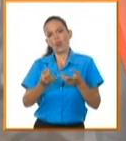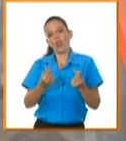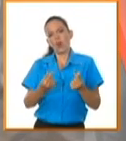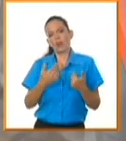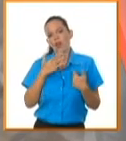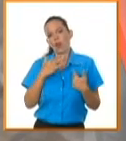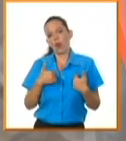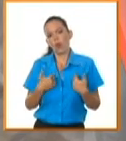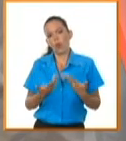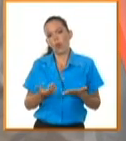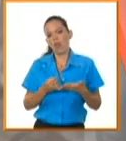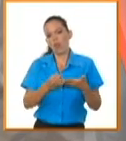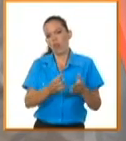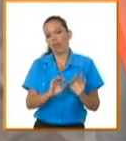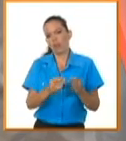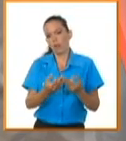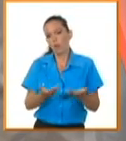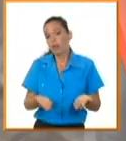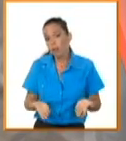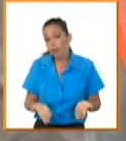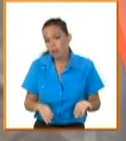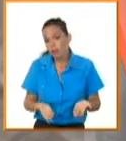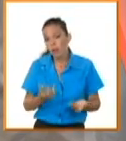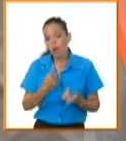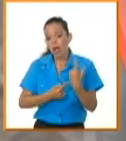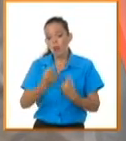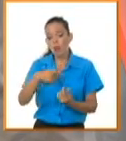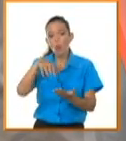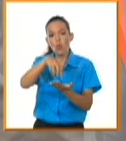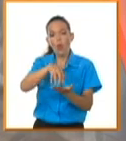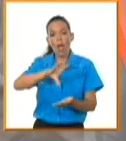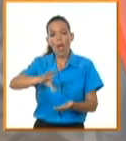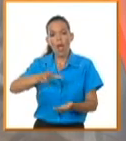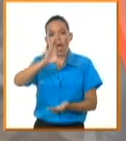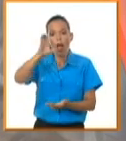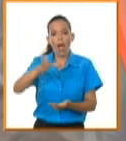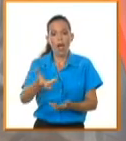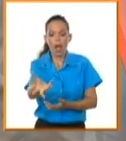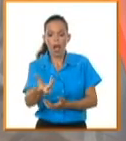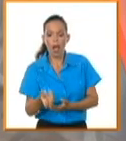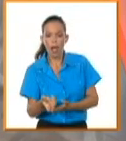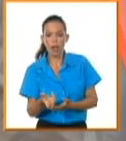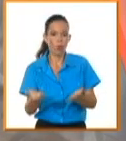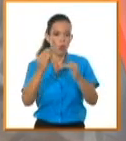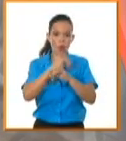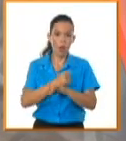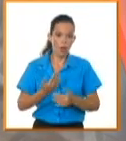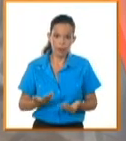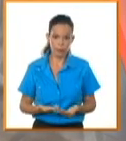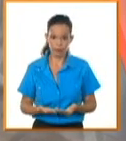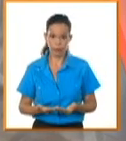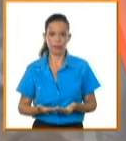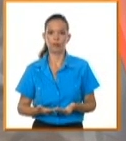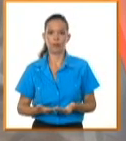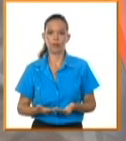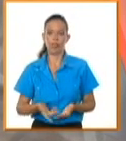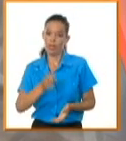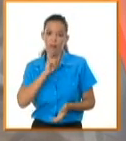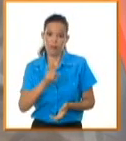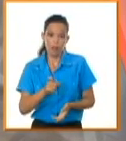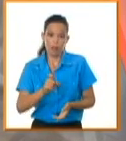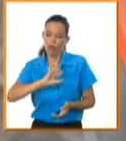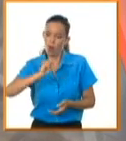ya hoy aquí se van a escuchar en la mesa redonda que existe en nuestro país de infraestructura y de operaciones nosotros no podemos